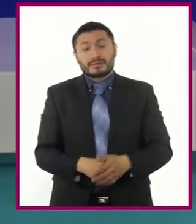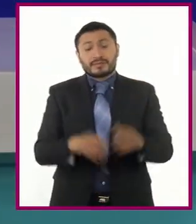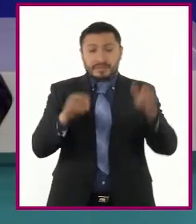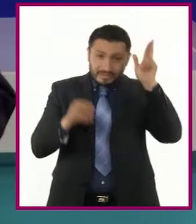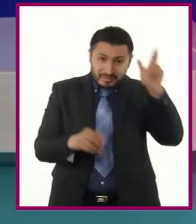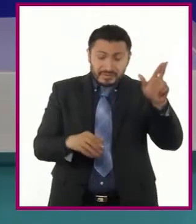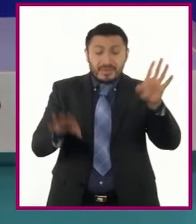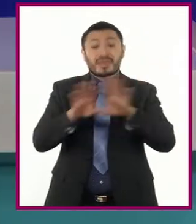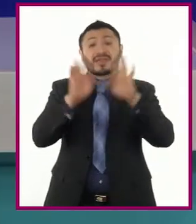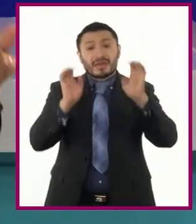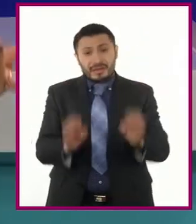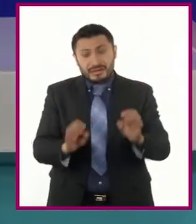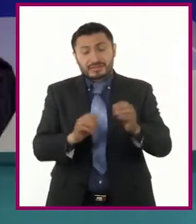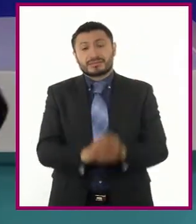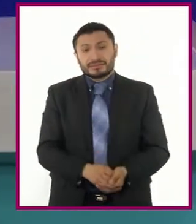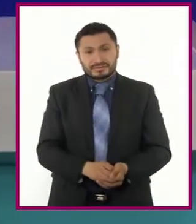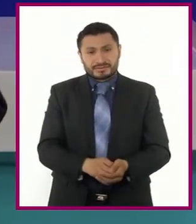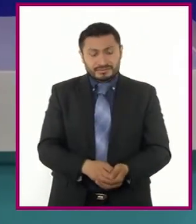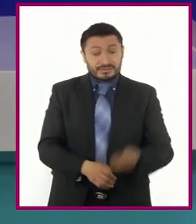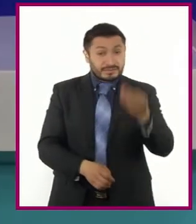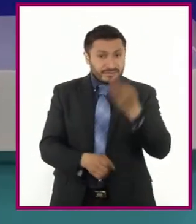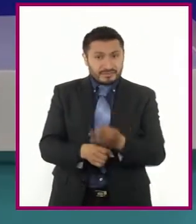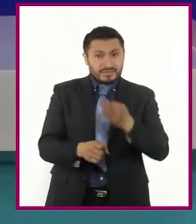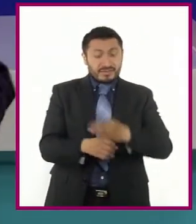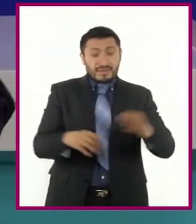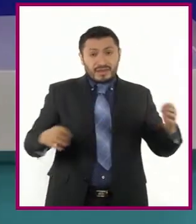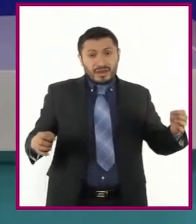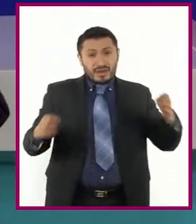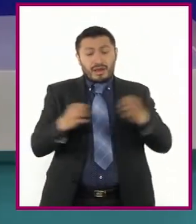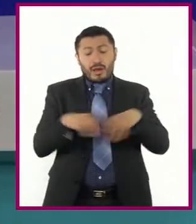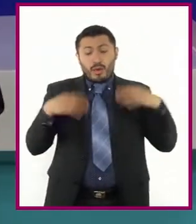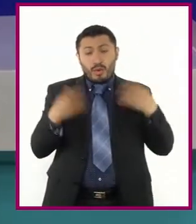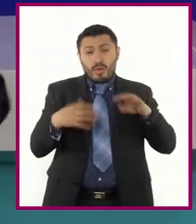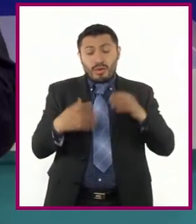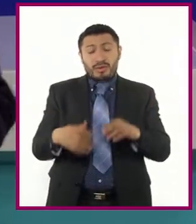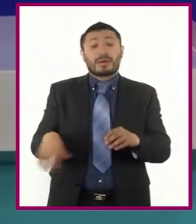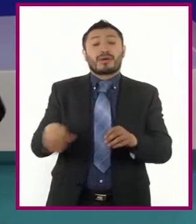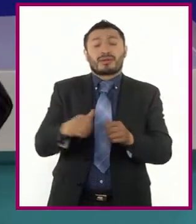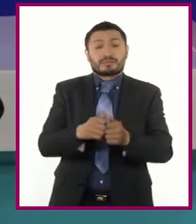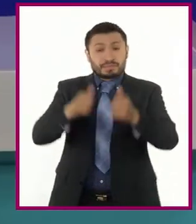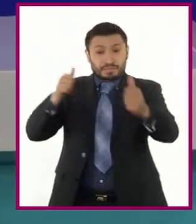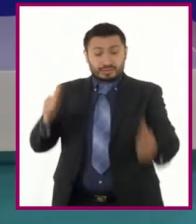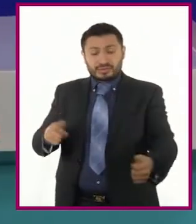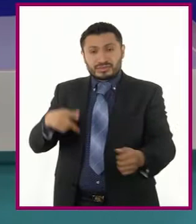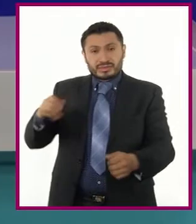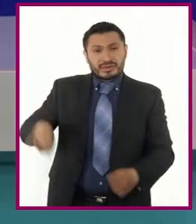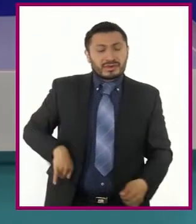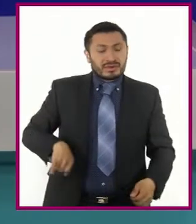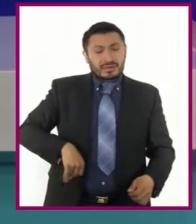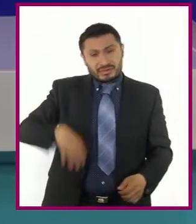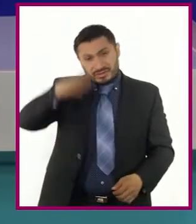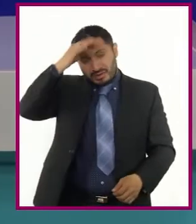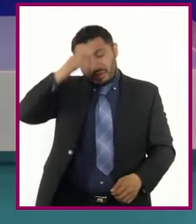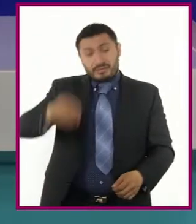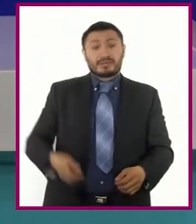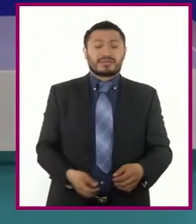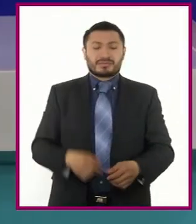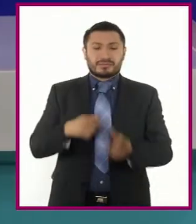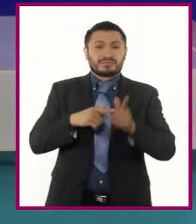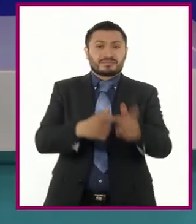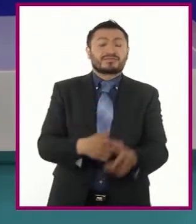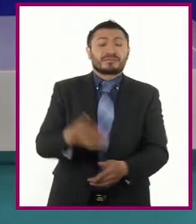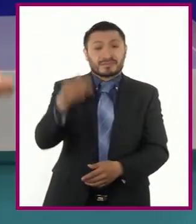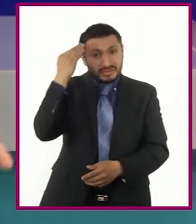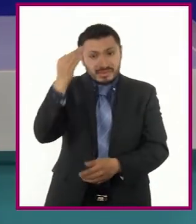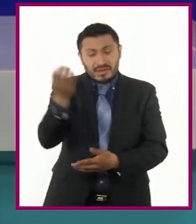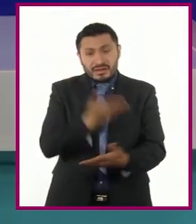tal? ¿Cómo se encuentran? Aunque esta situación de emergencia nos alejó por un tiempo, el interés por su aprendizaje quedó intacto y aunque el tiempo compartido